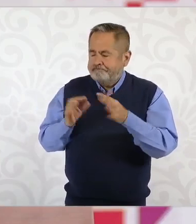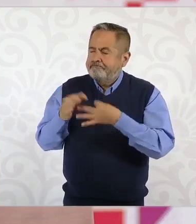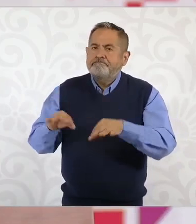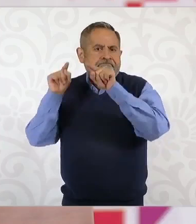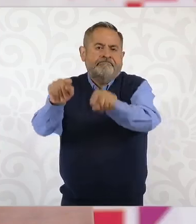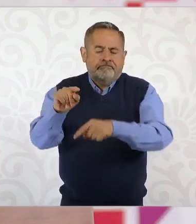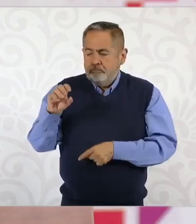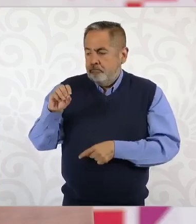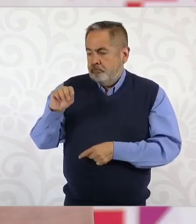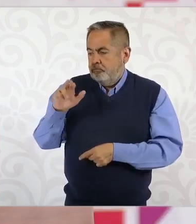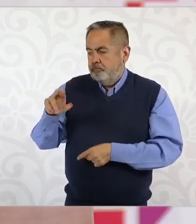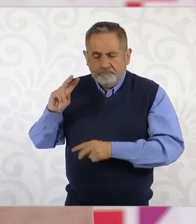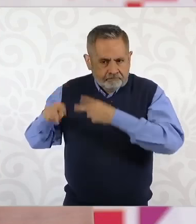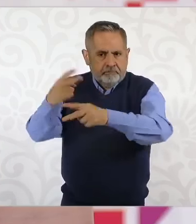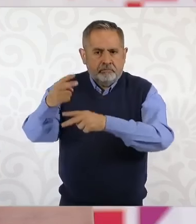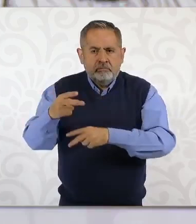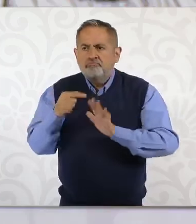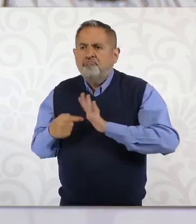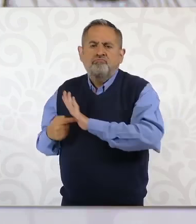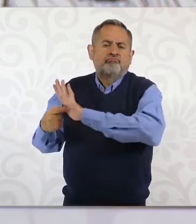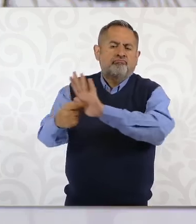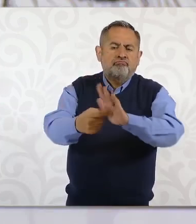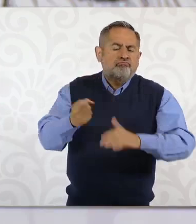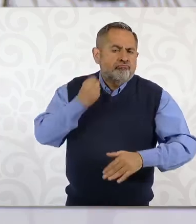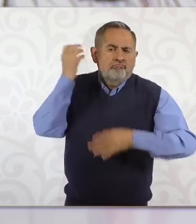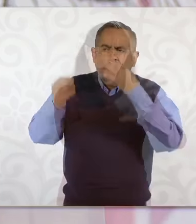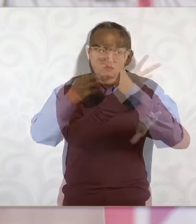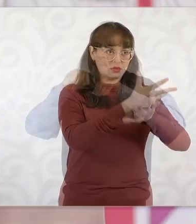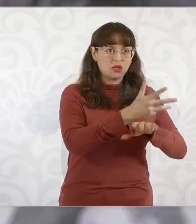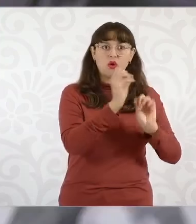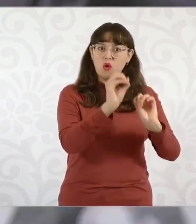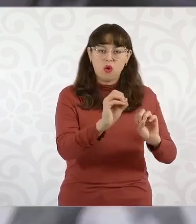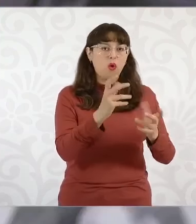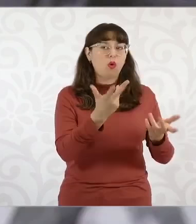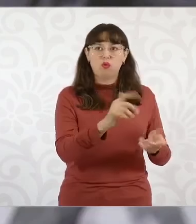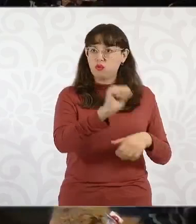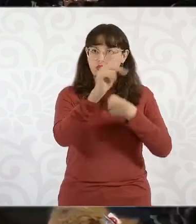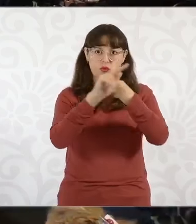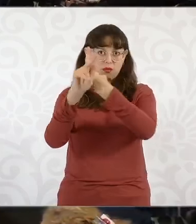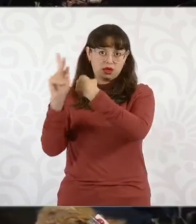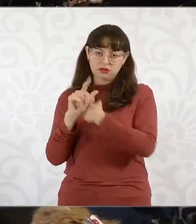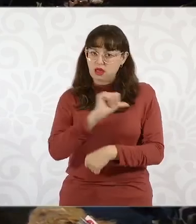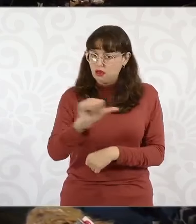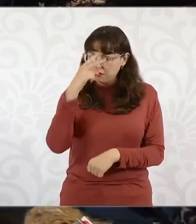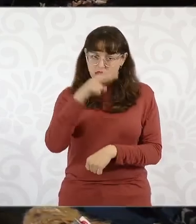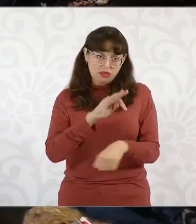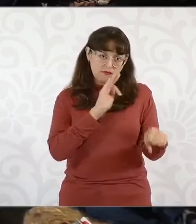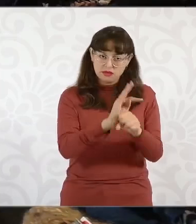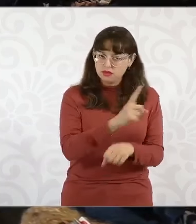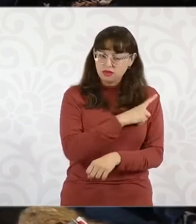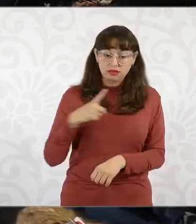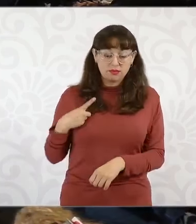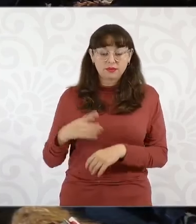secretario de Seguridad para que todo el mundo conozca lo que estamos haciendo en México. Claro, presidenta, permítame preguntarle igual